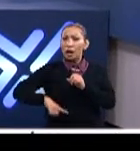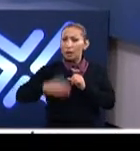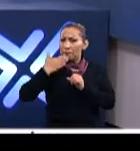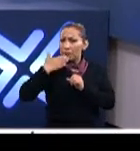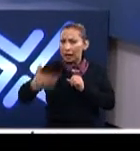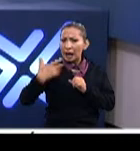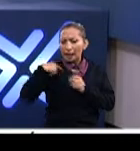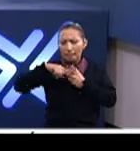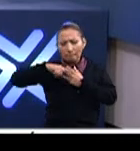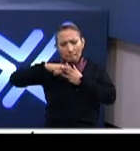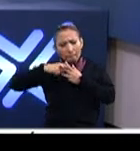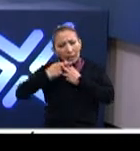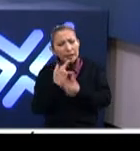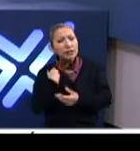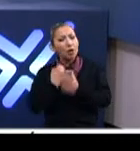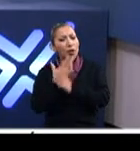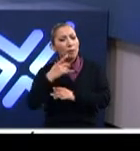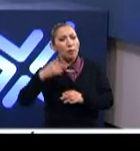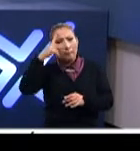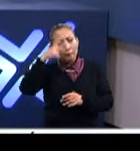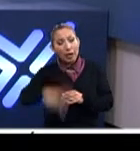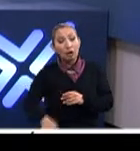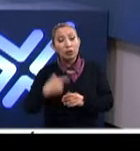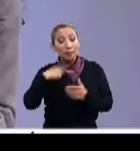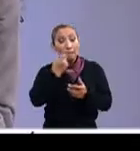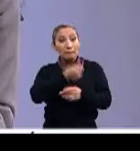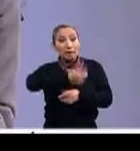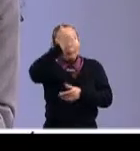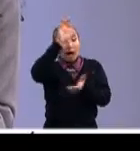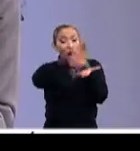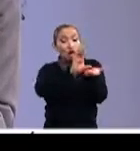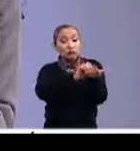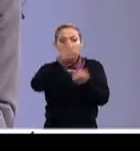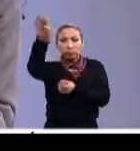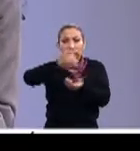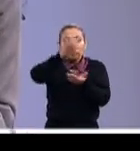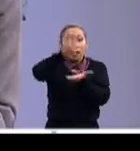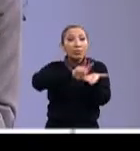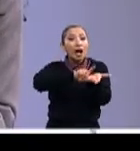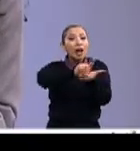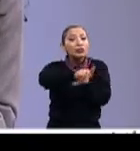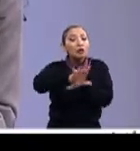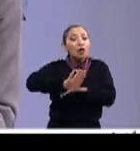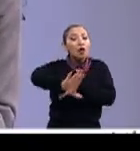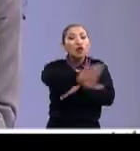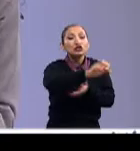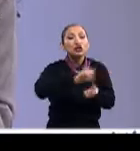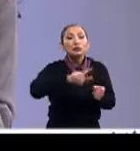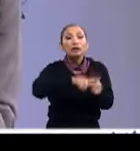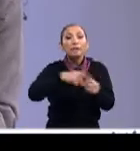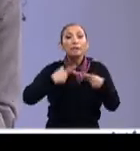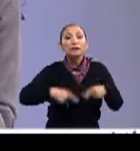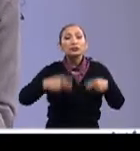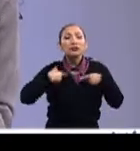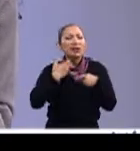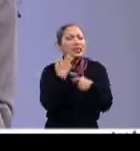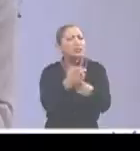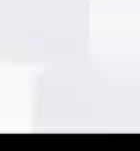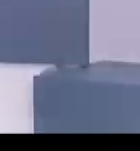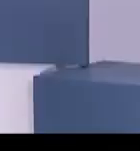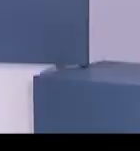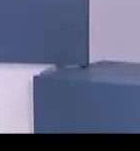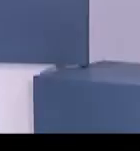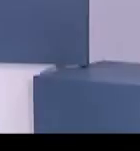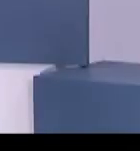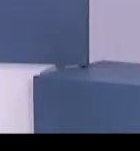estaba creando. Fue además la primera constitución en la que se rescataron los derechos sociales, ¿no? del individuo, que eso es algo